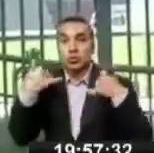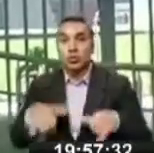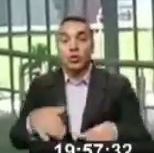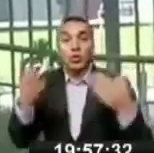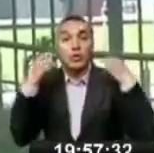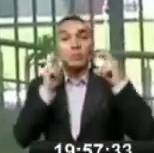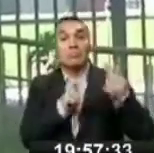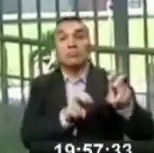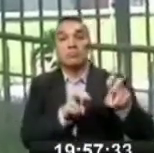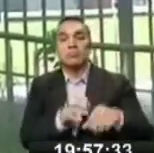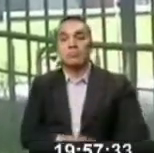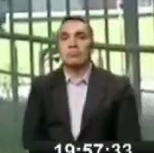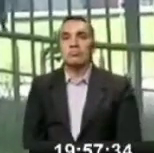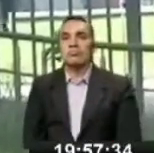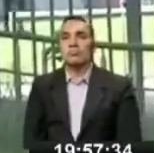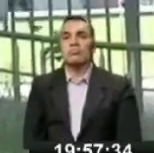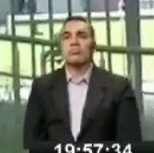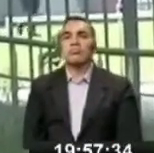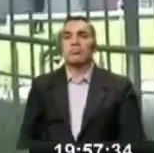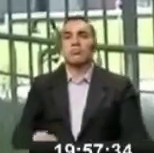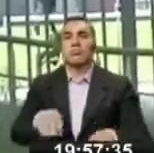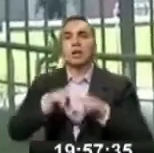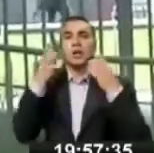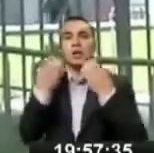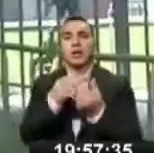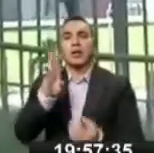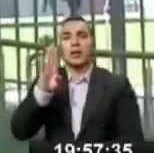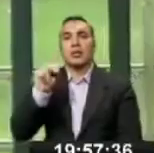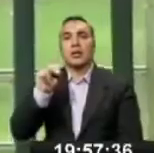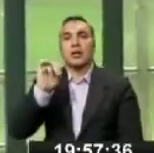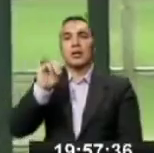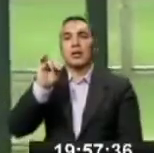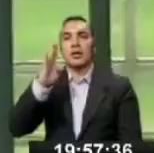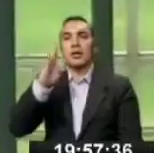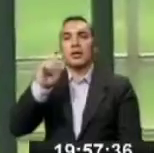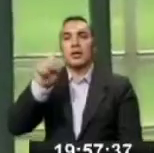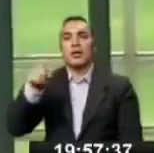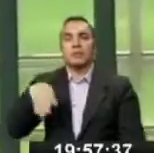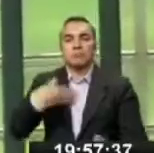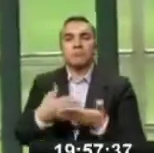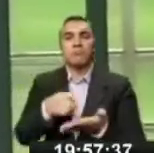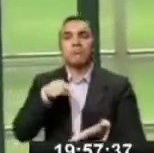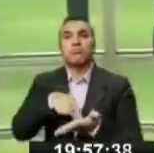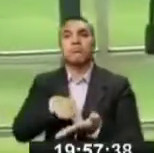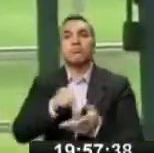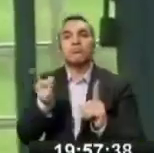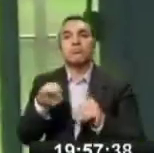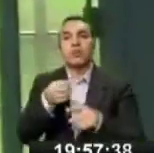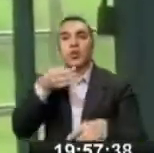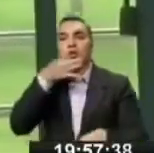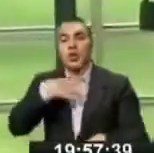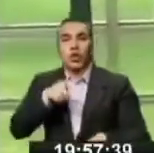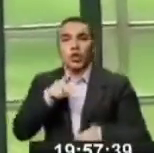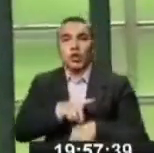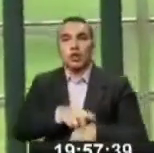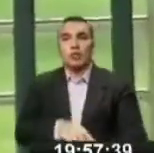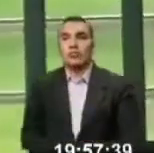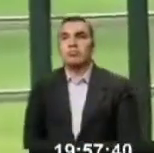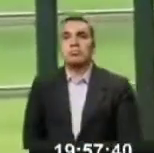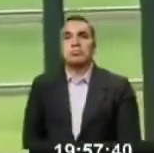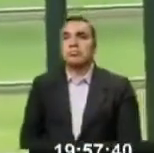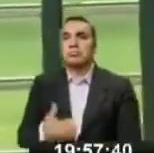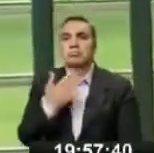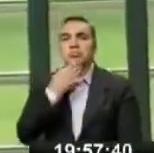jugadores de Guayaquil City se reportaron al estadio Cristian Benítez, donde se llevaron a cabo las pruebas médicas, que